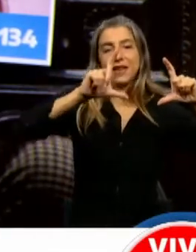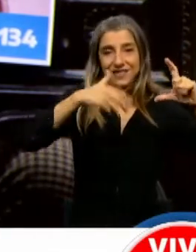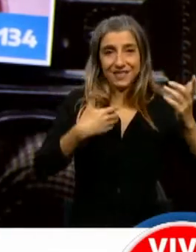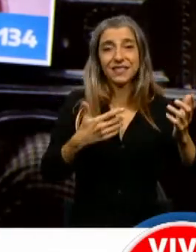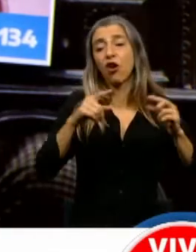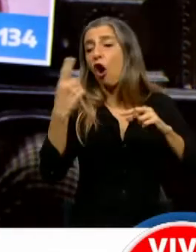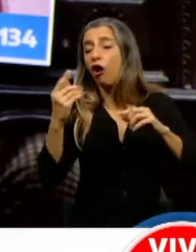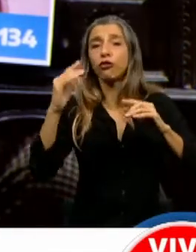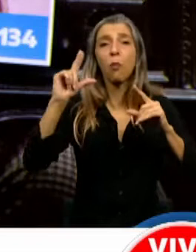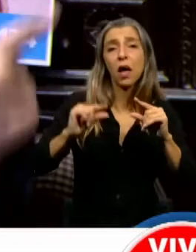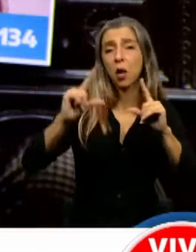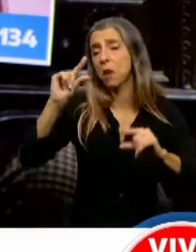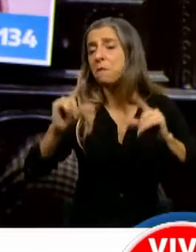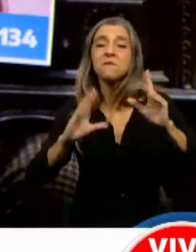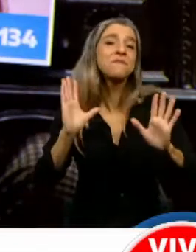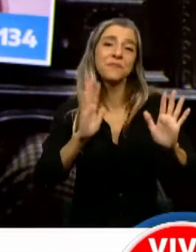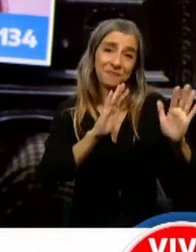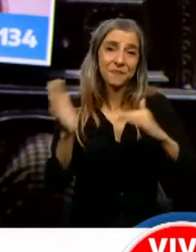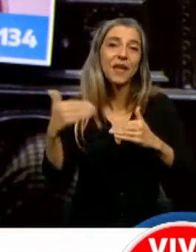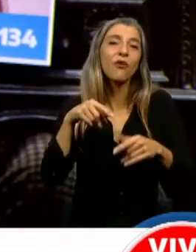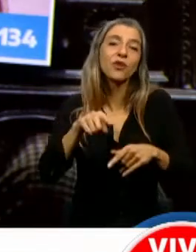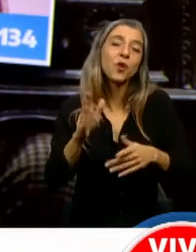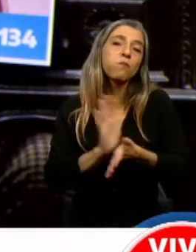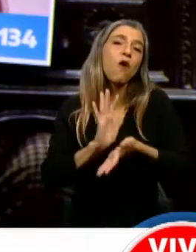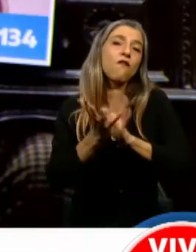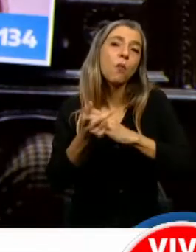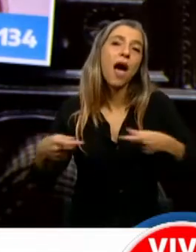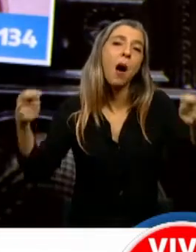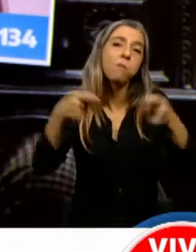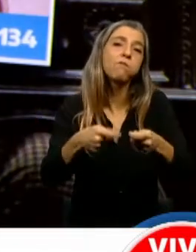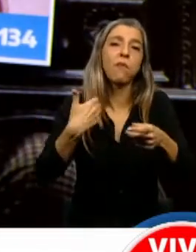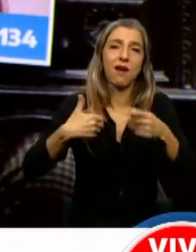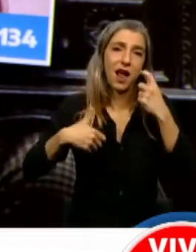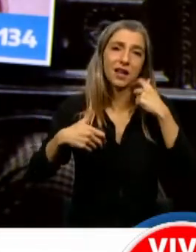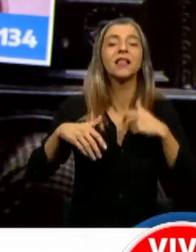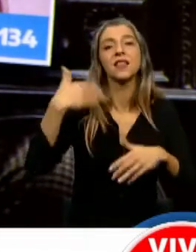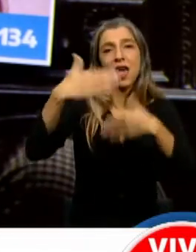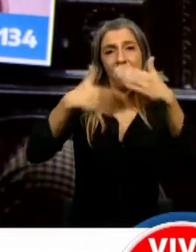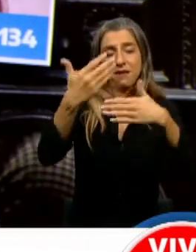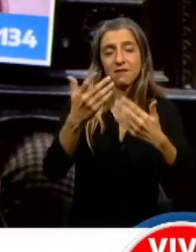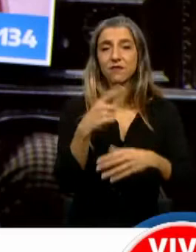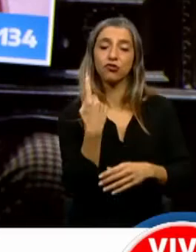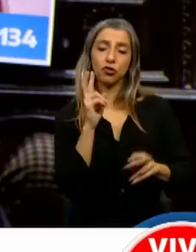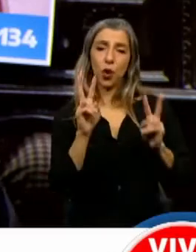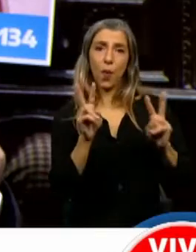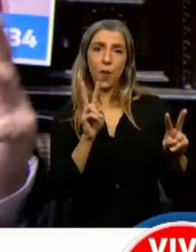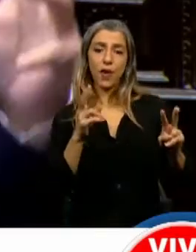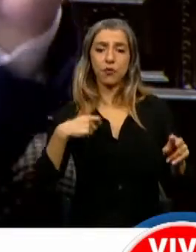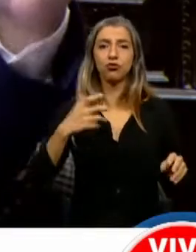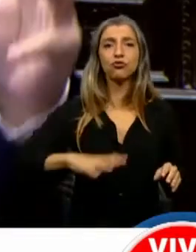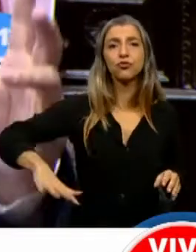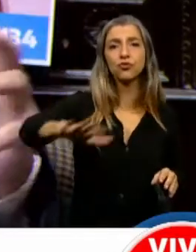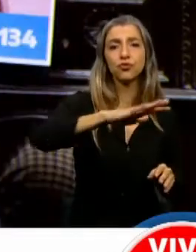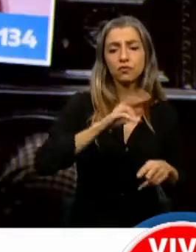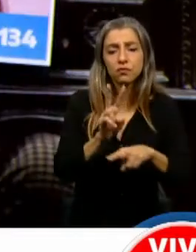crecimiento de la Argentina. Y en contrario, cuando nosotros miramos y decimos, ¿cómo protegemos a la población? Con